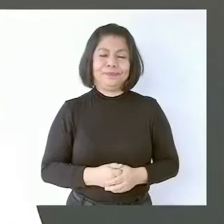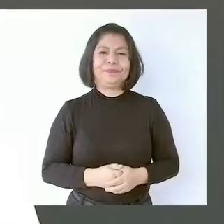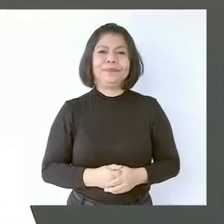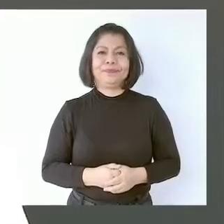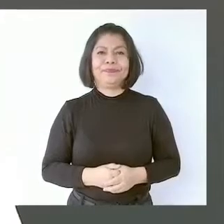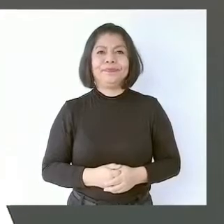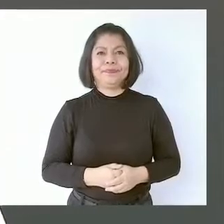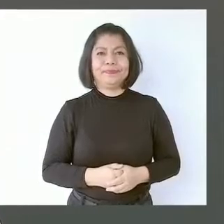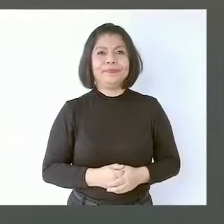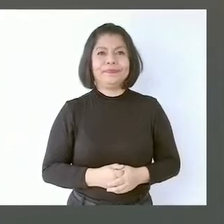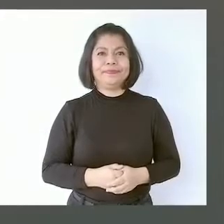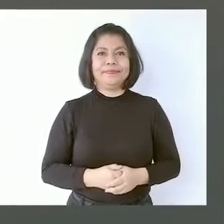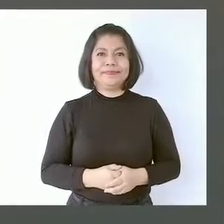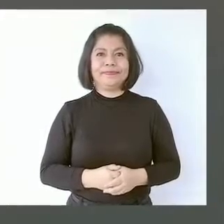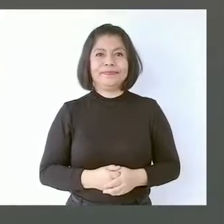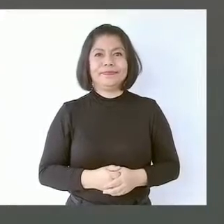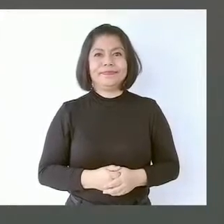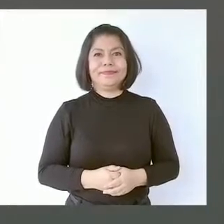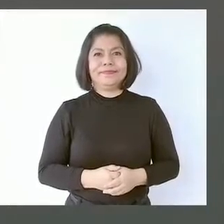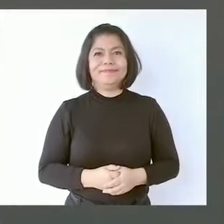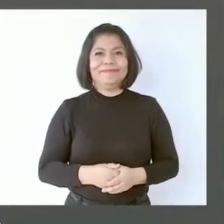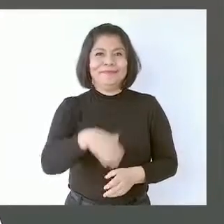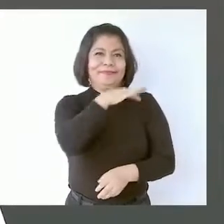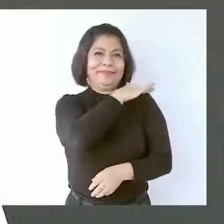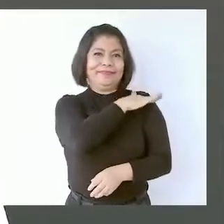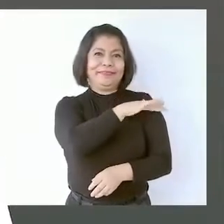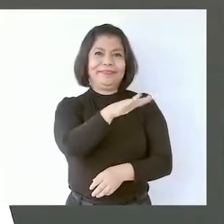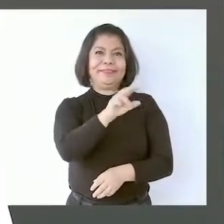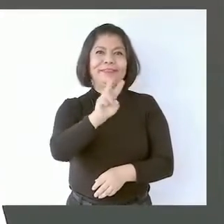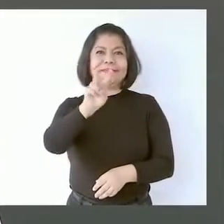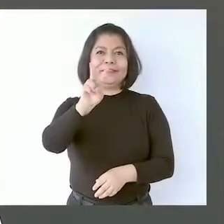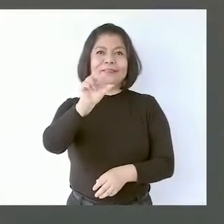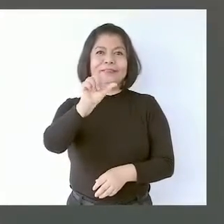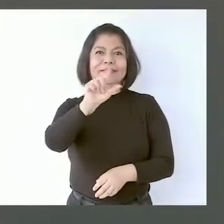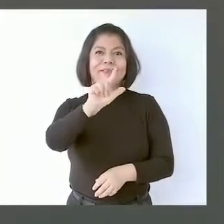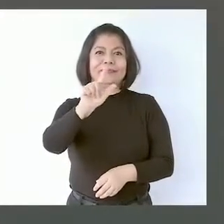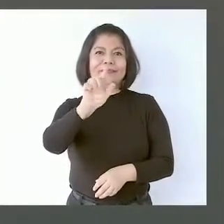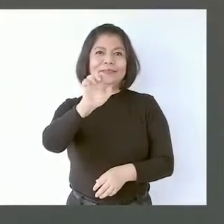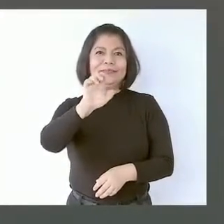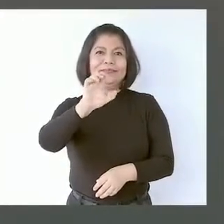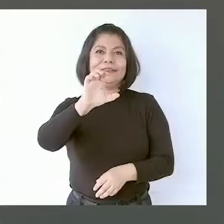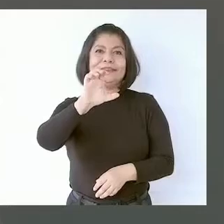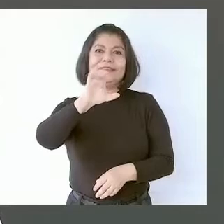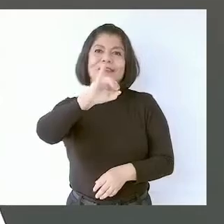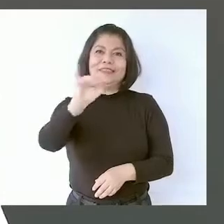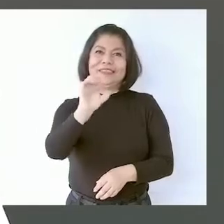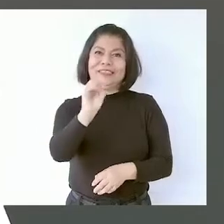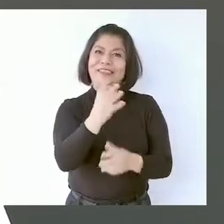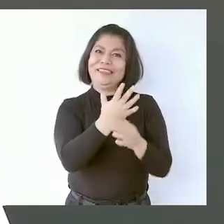conservador el general Vallejo cuando dijo 24 meses,